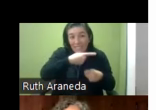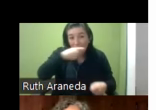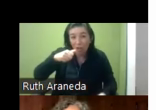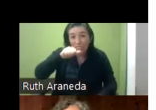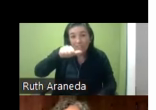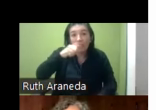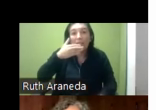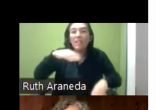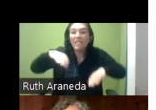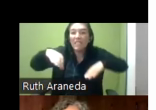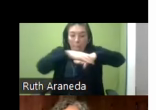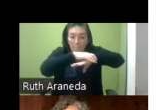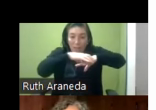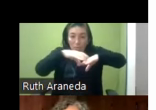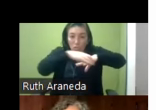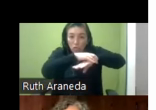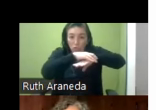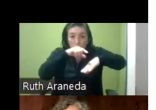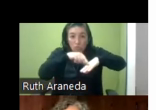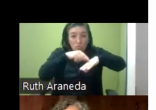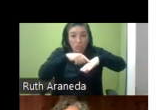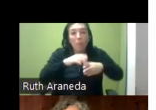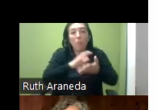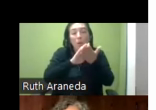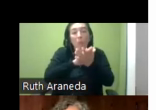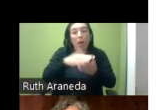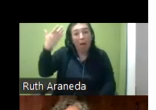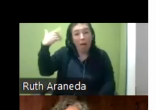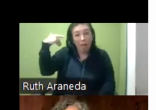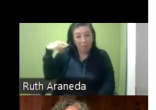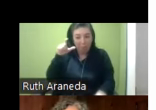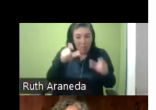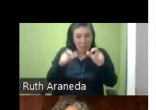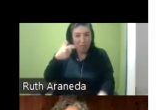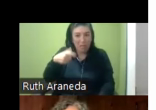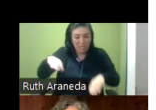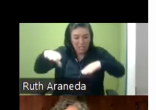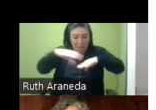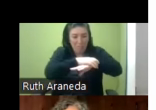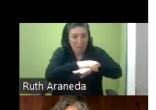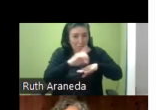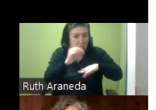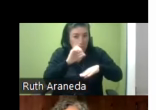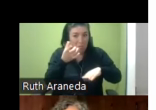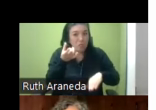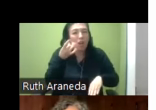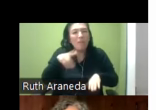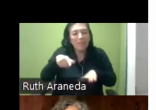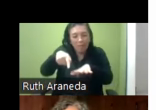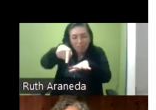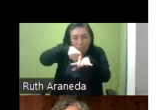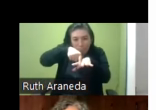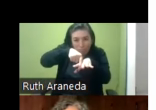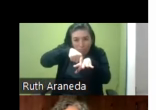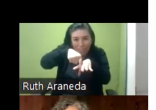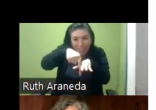Zapatos no se usaban antes de la llegada de los españoles, se usaba solamente la hojota.